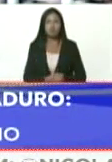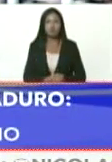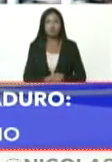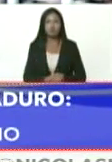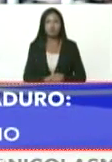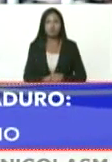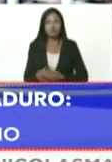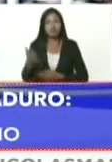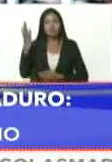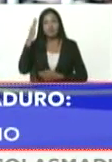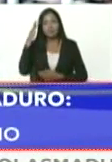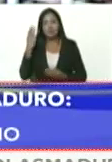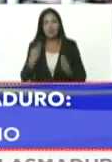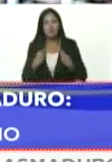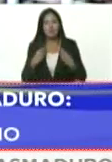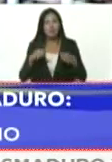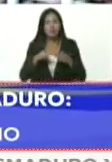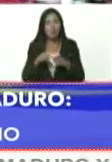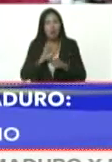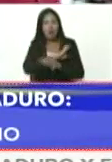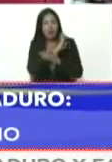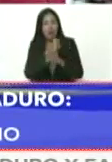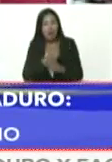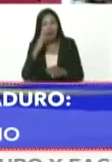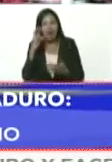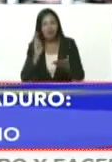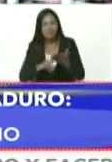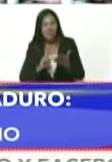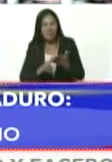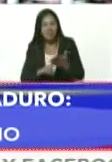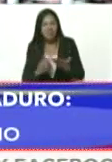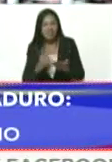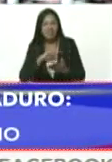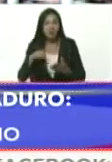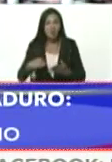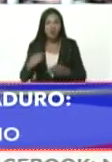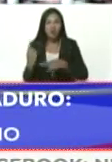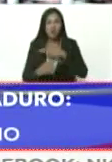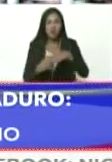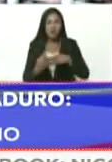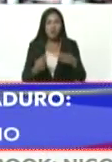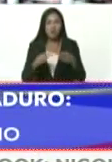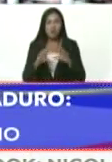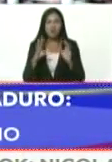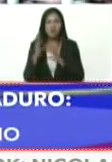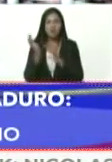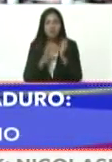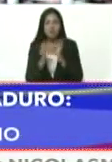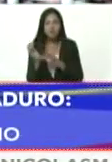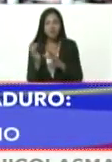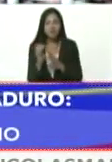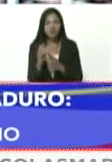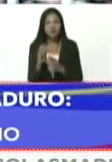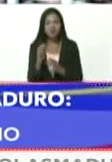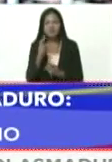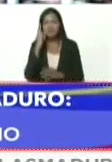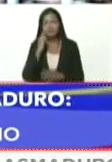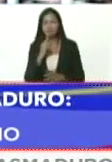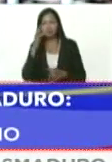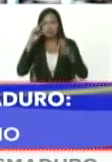savia, es la vida, es la energía, es la verdad de nuestra revolución cristiana, bolivariana y